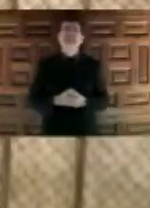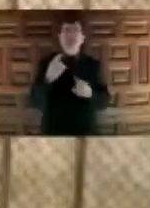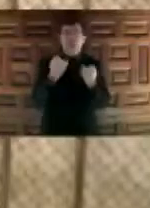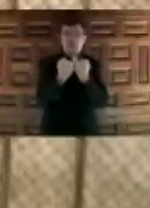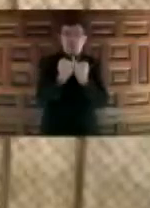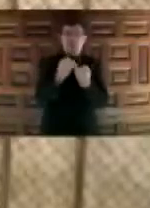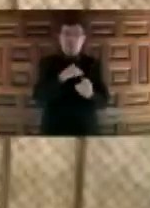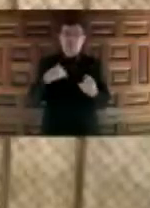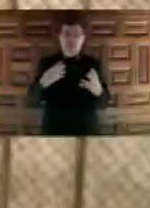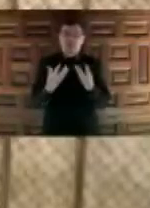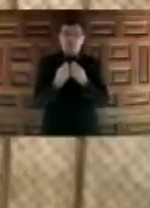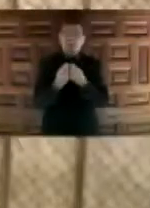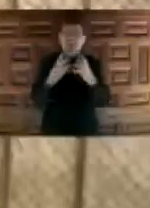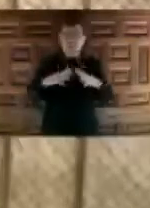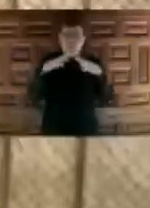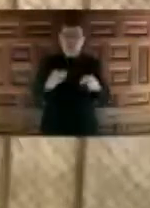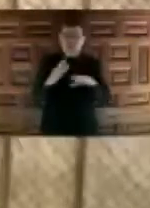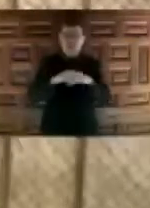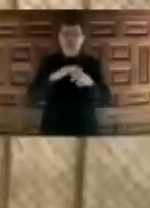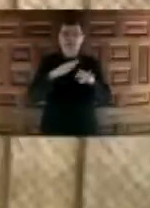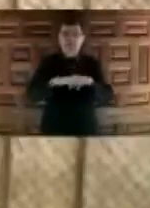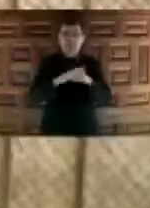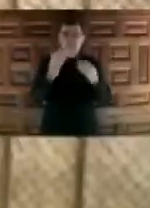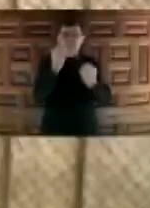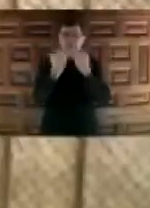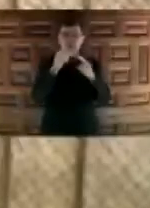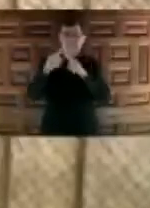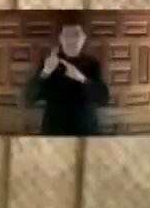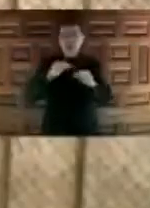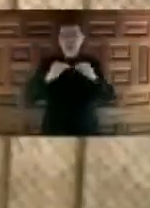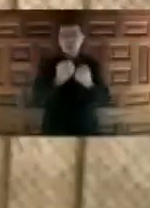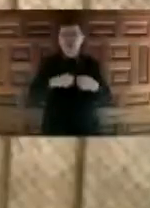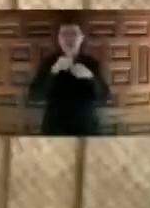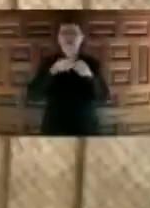miembro fundadora de la Red Mexicana de Estudios de los Movimientos Sociales.